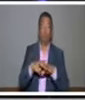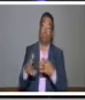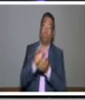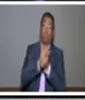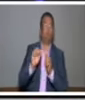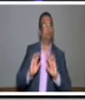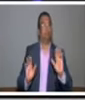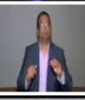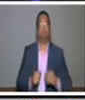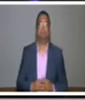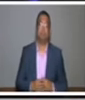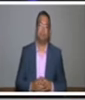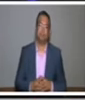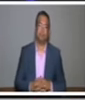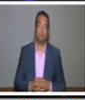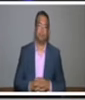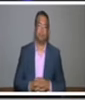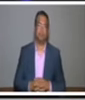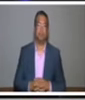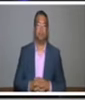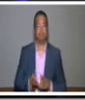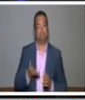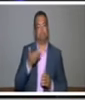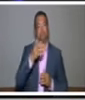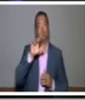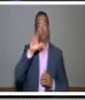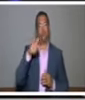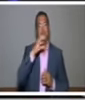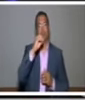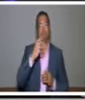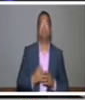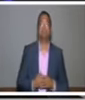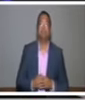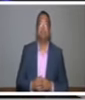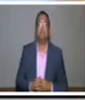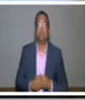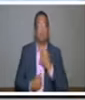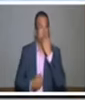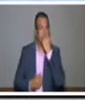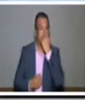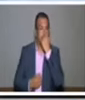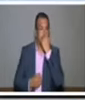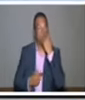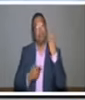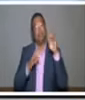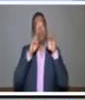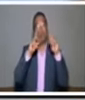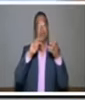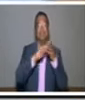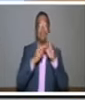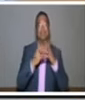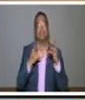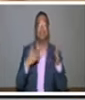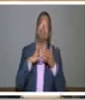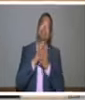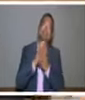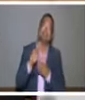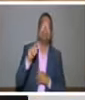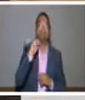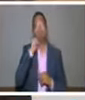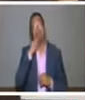Gracias, doctor Bernier. Licenciada Alexandra Lúgaro. La educación no es un tema sexy, no es un tema que atraiga muchos votos porque todo el mundo quiere escuchar hablar